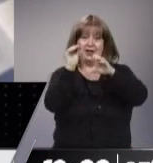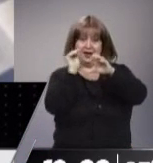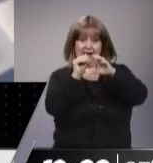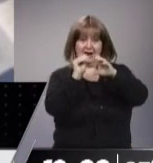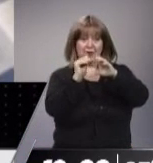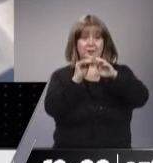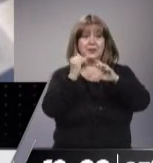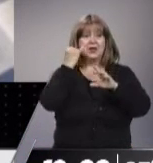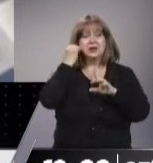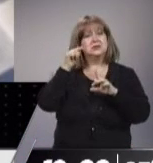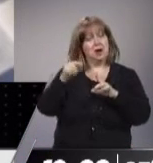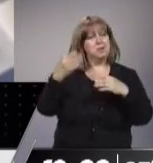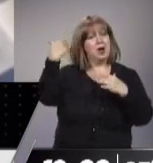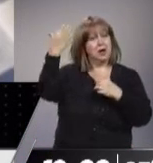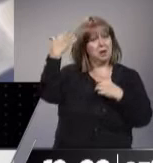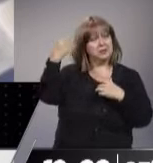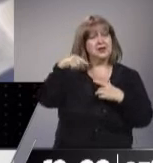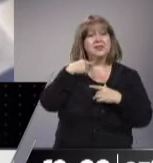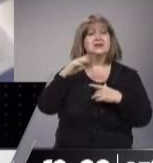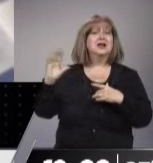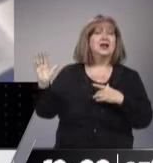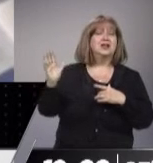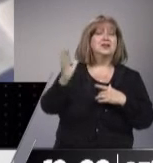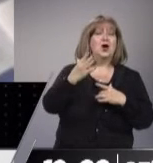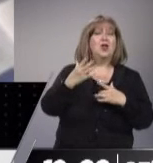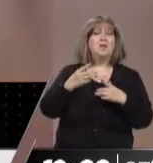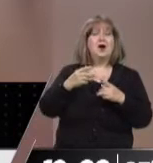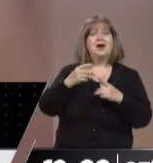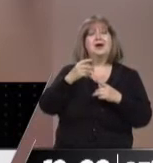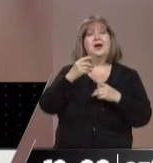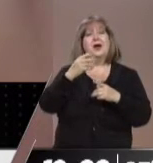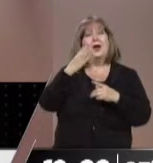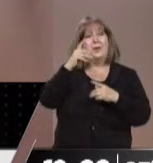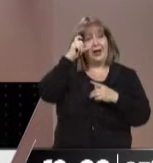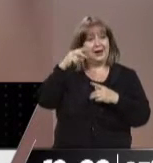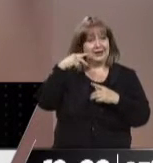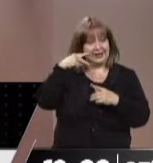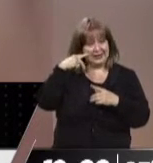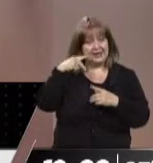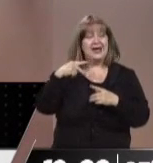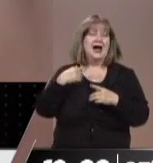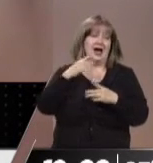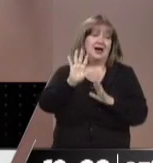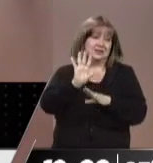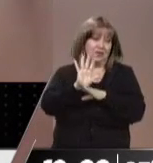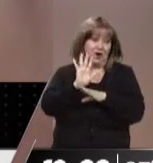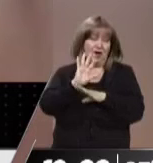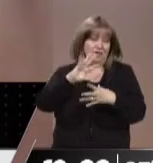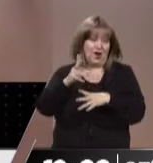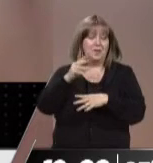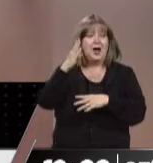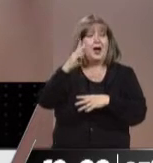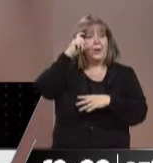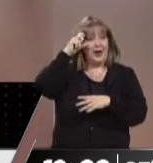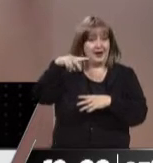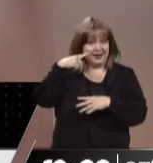las redes sociales aparece esta campaña como Todos por Beni, arroba Todos por Beni, así es como lo van a encontrar en las redes sociales,